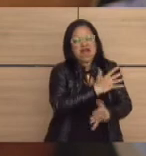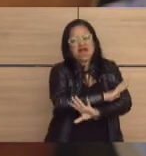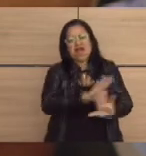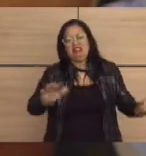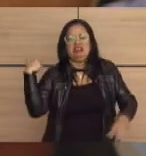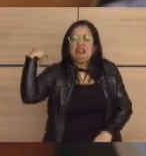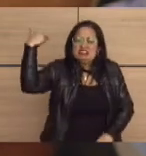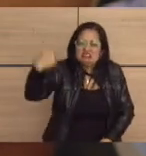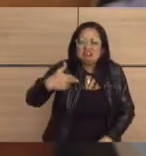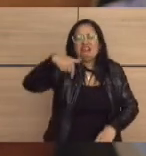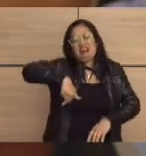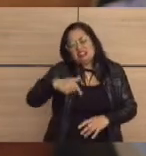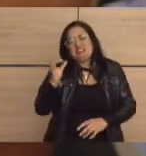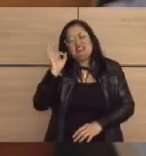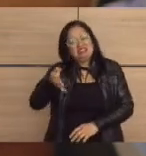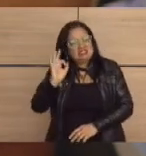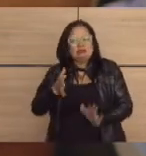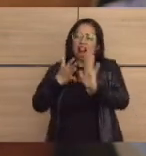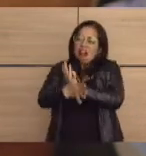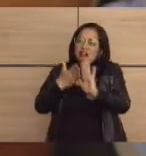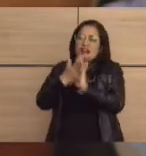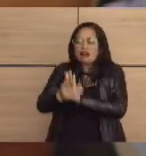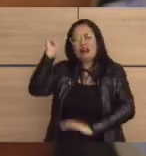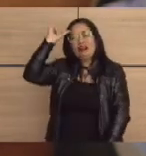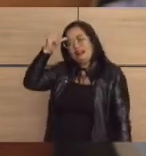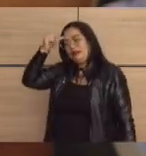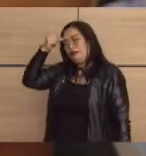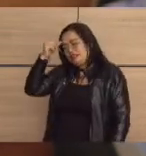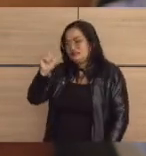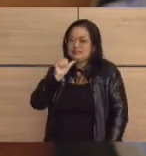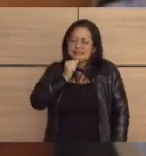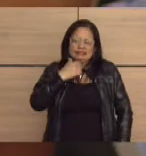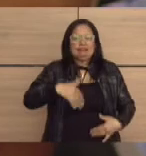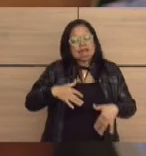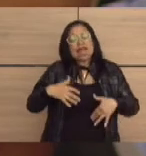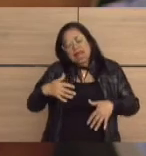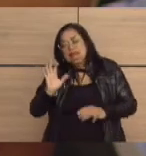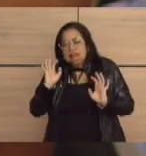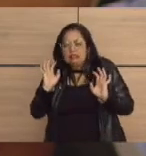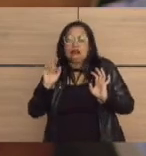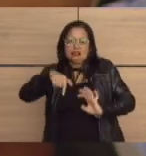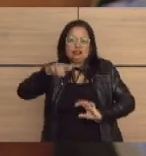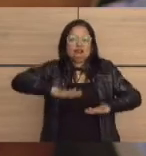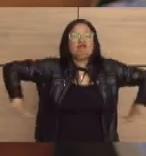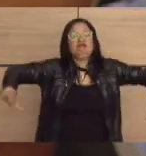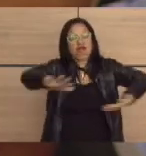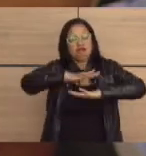humanidad desde siempre. No vamos a declarar que es una cosa muy excepcional de nuestro